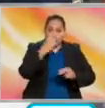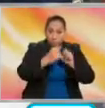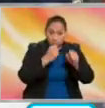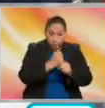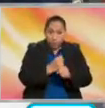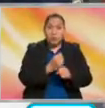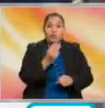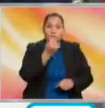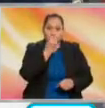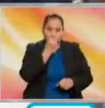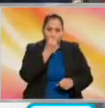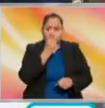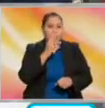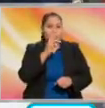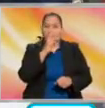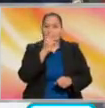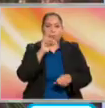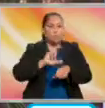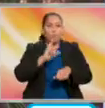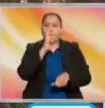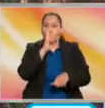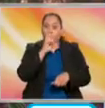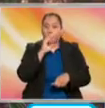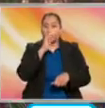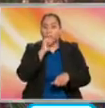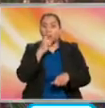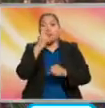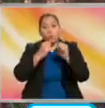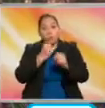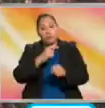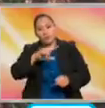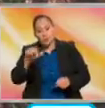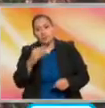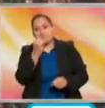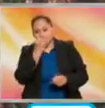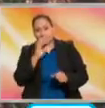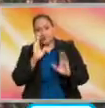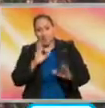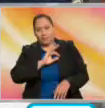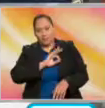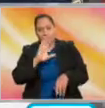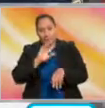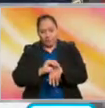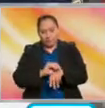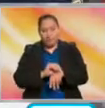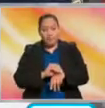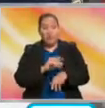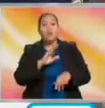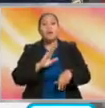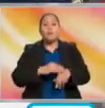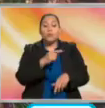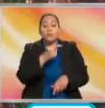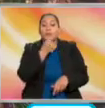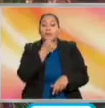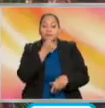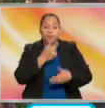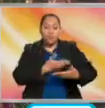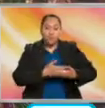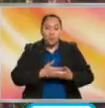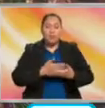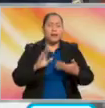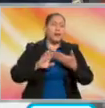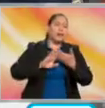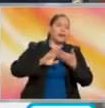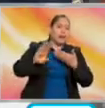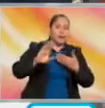pueden comer. Y ya de no hay manera problema. cotidiana. Y ya no hay problema. Si lo damos antes, podemos originar en este niño alergias cuando sea más grande. Oye,